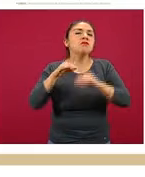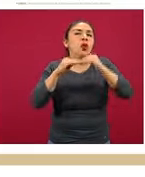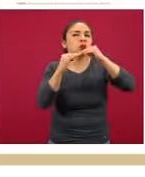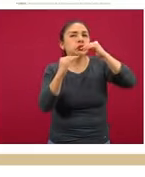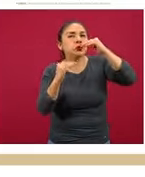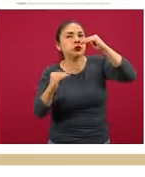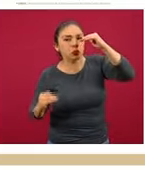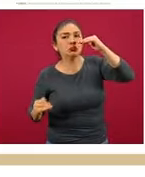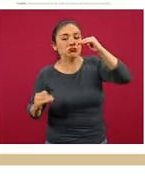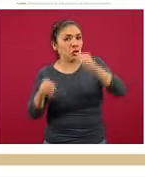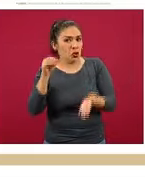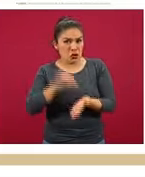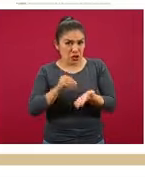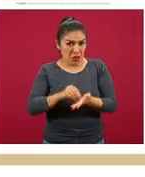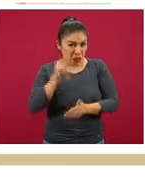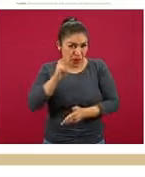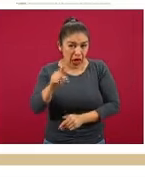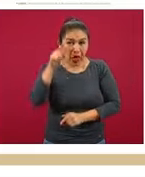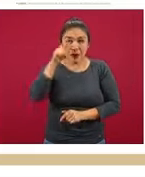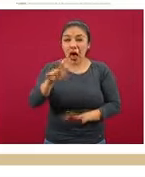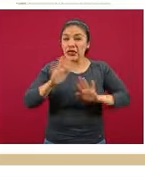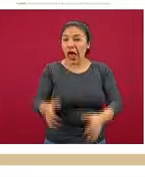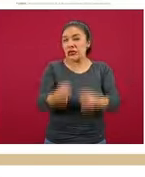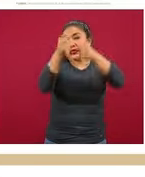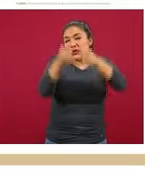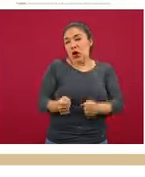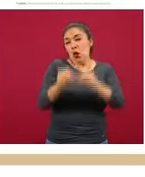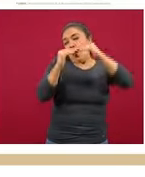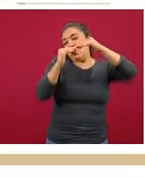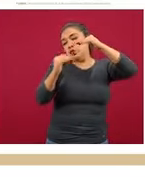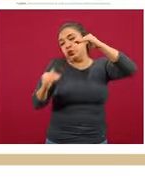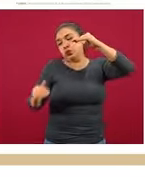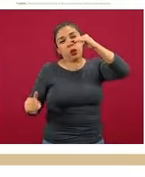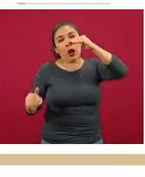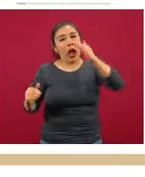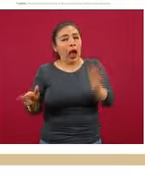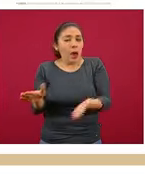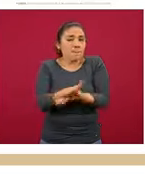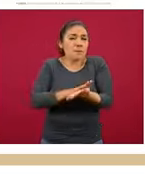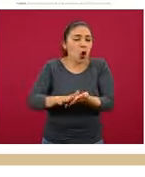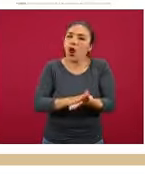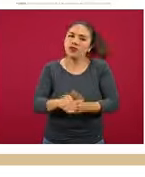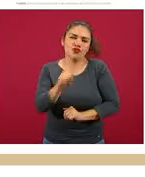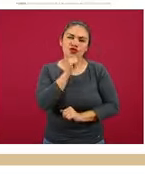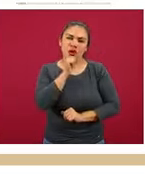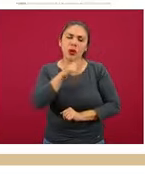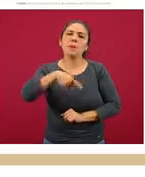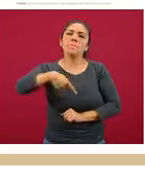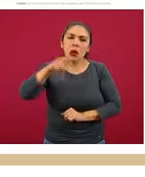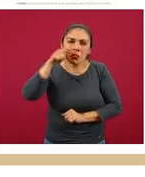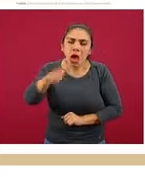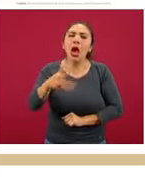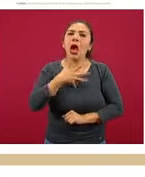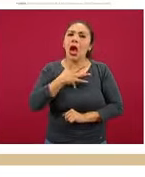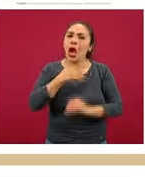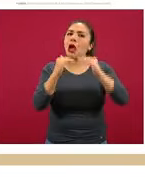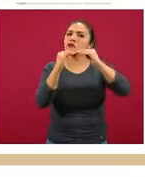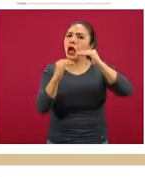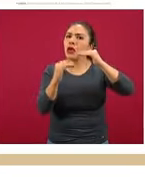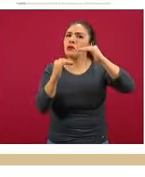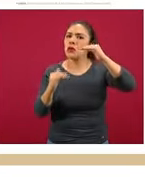que todavía no es clara o todavía no ha llegado, digamos, a un nivel de resolución, pero que efectivamente se ha mantenido